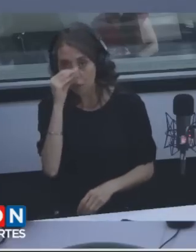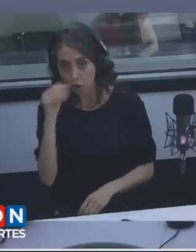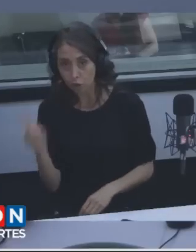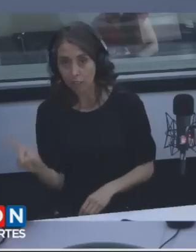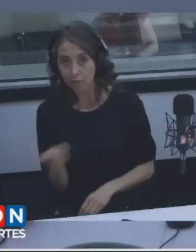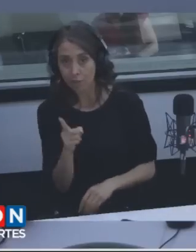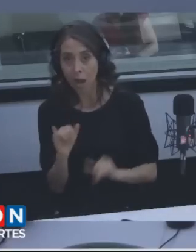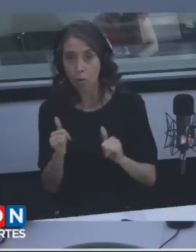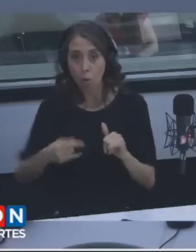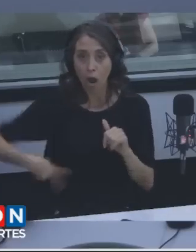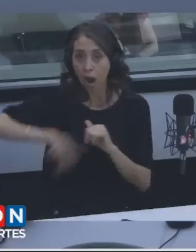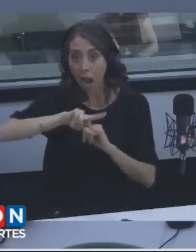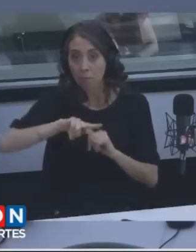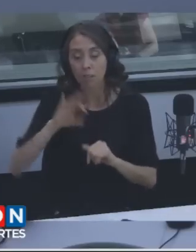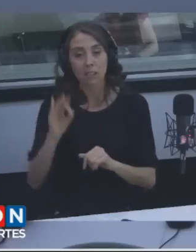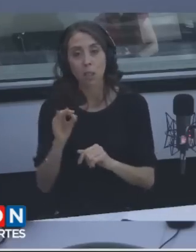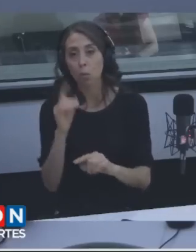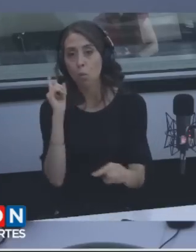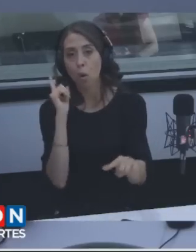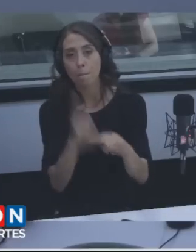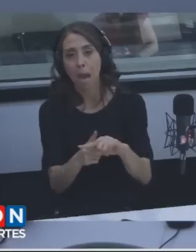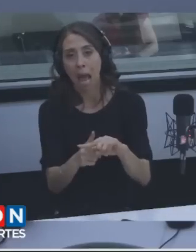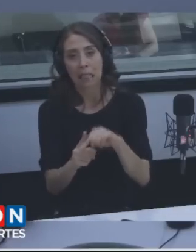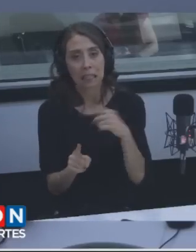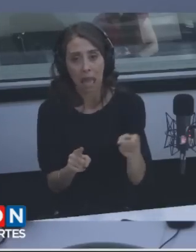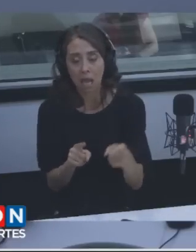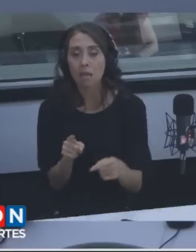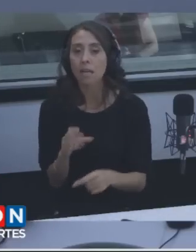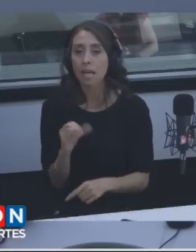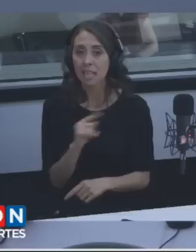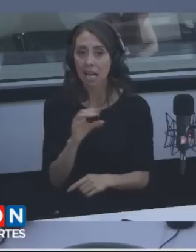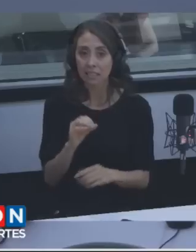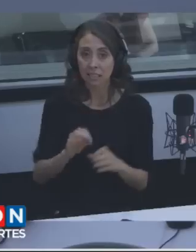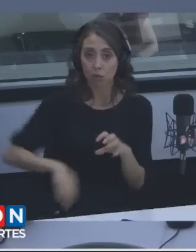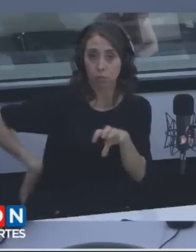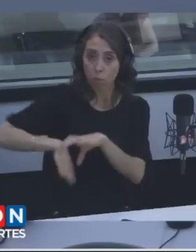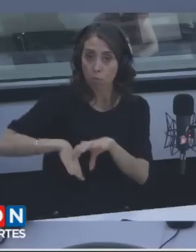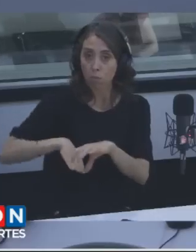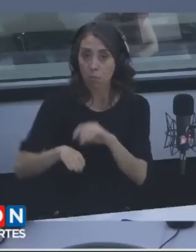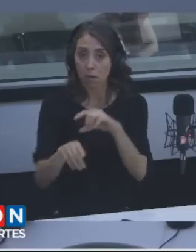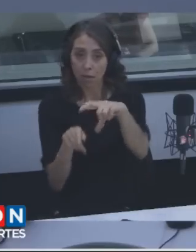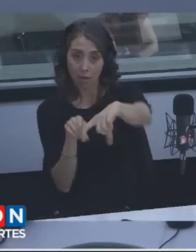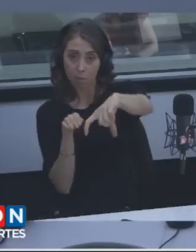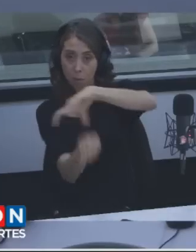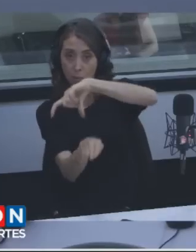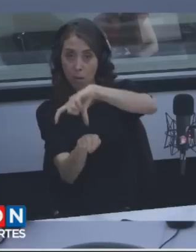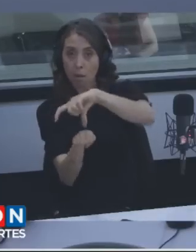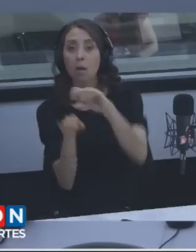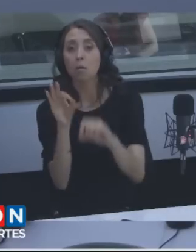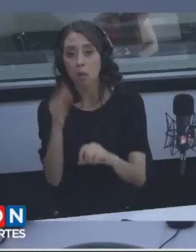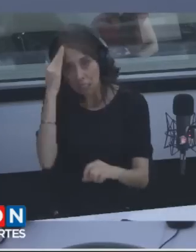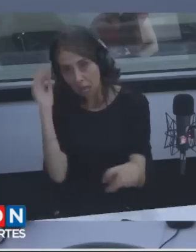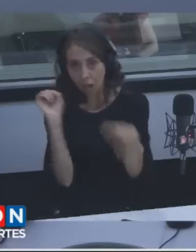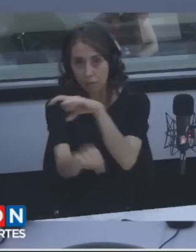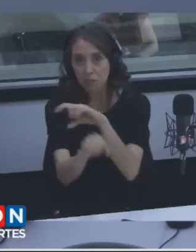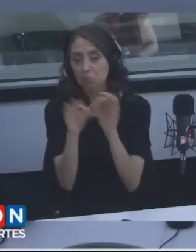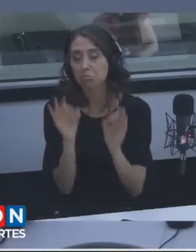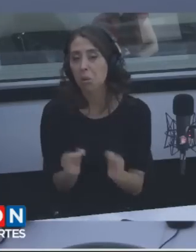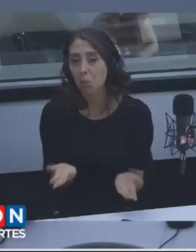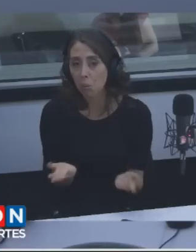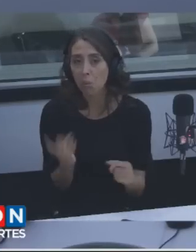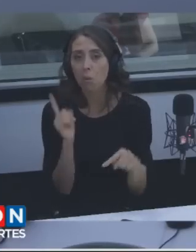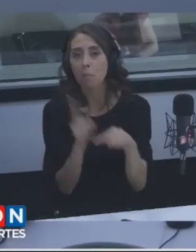en gambeta en el área, te mata. Si tú a Castillo lo dejas rematar, lo dejas frontal, te mata. Si lo dejas cabecear, es gol. Luego ya el partido